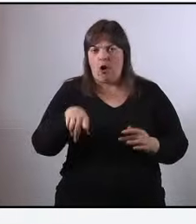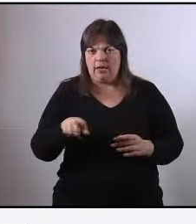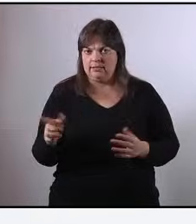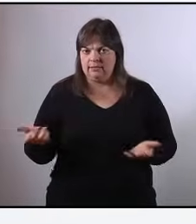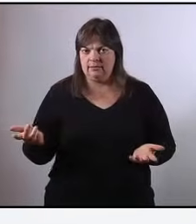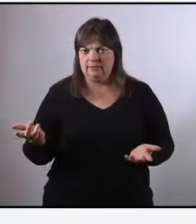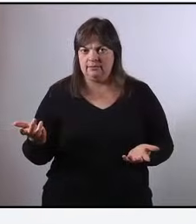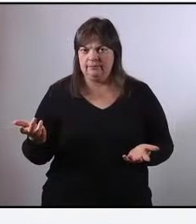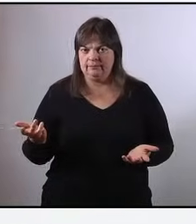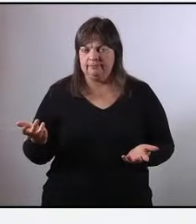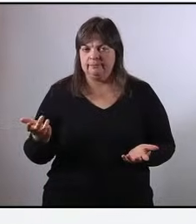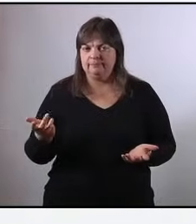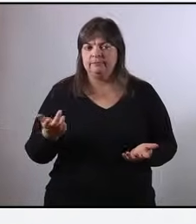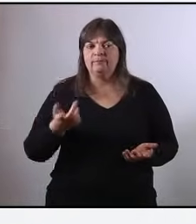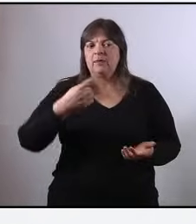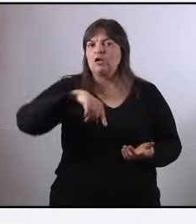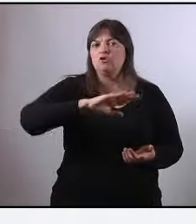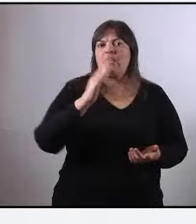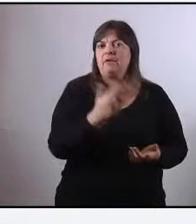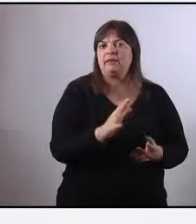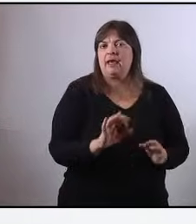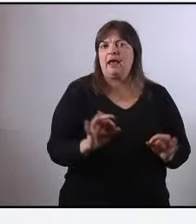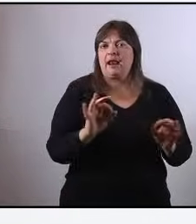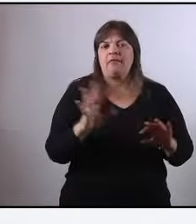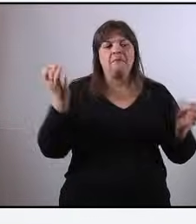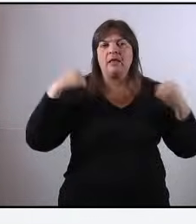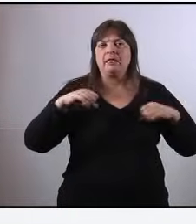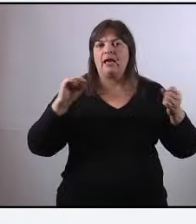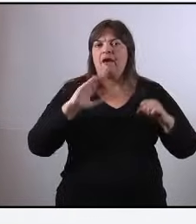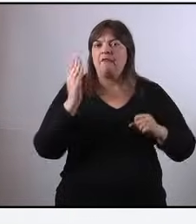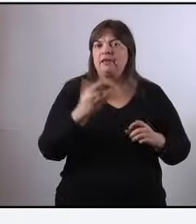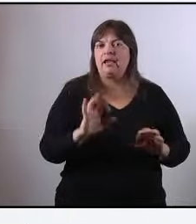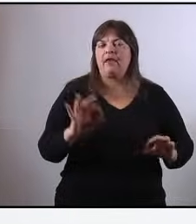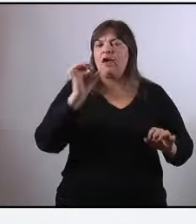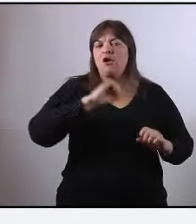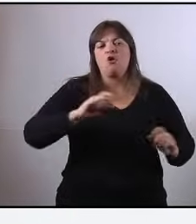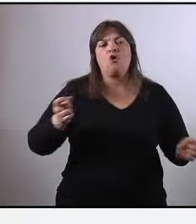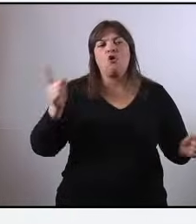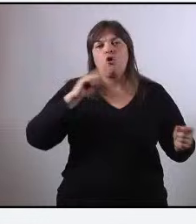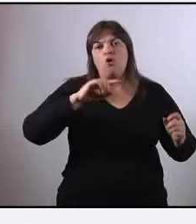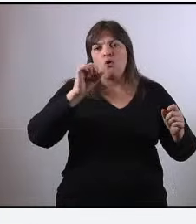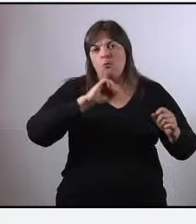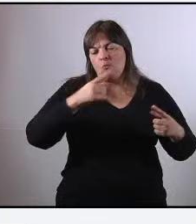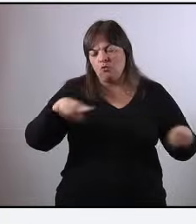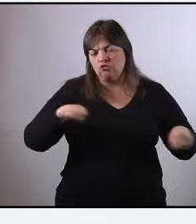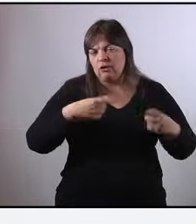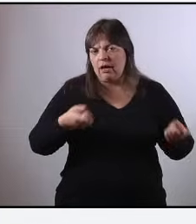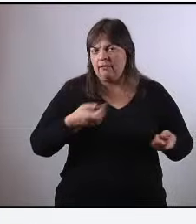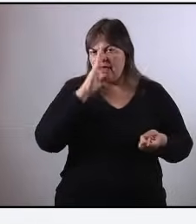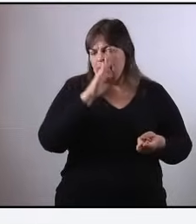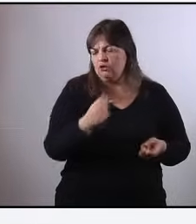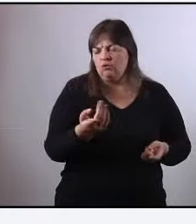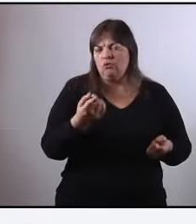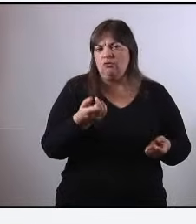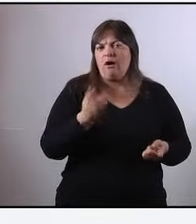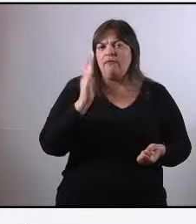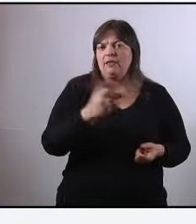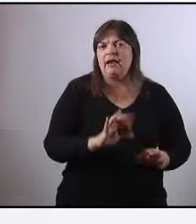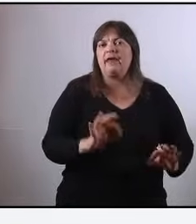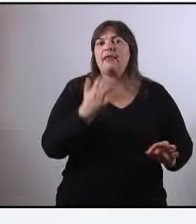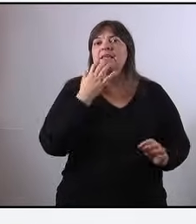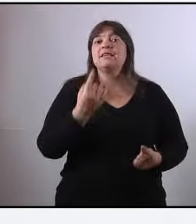que no se van a ver afectados esos ensayos ni esos conciertos, pero reitero, en el caso en el que alguno se